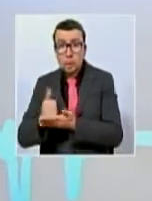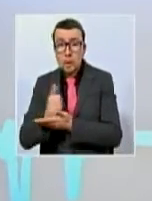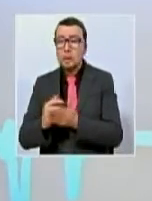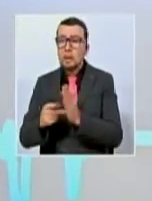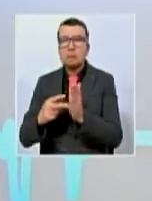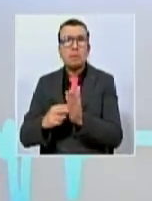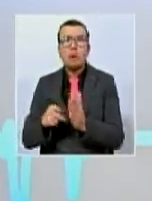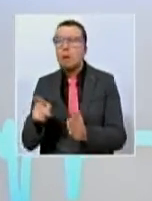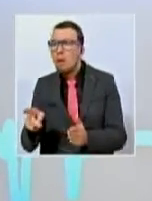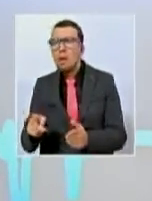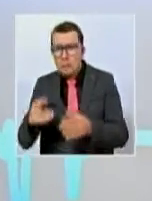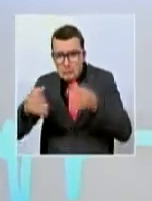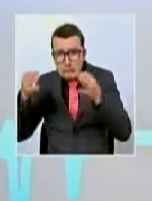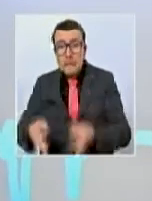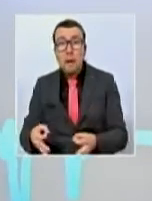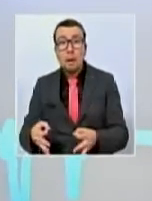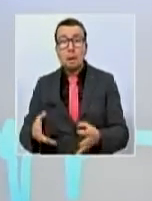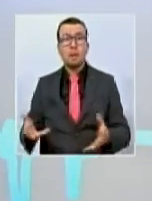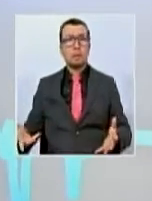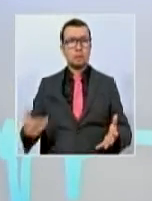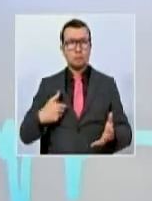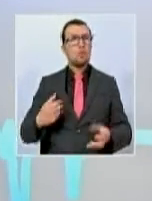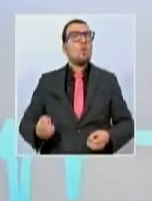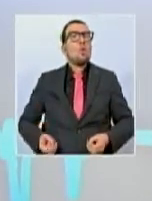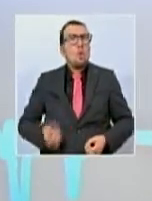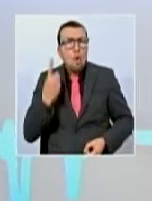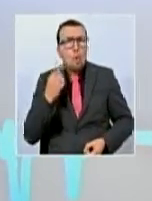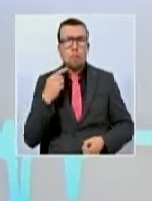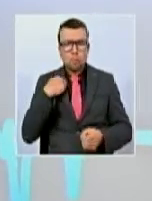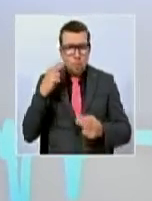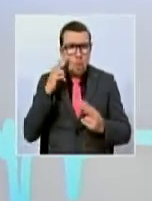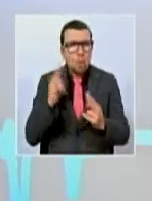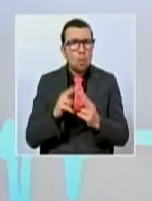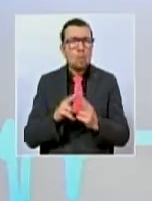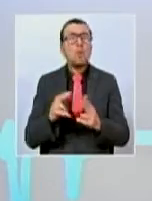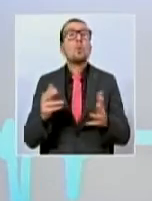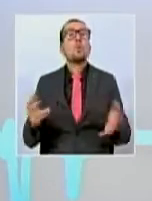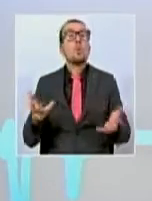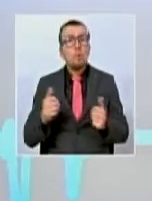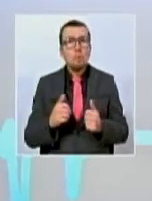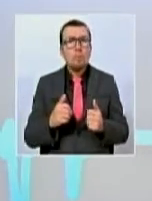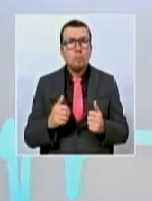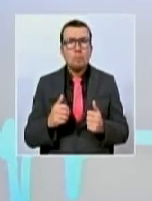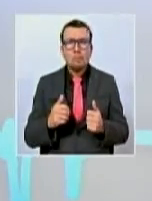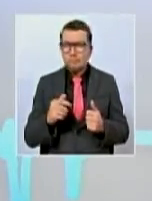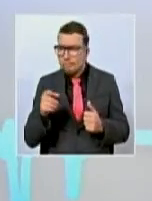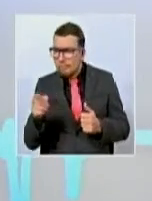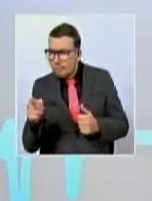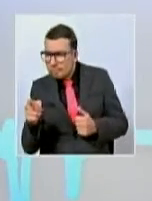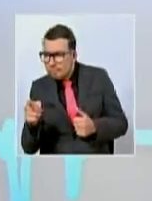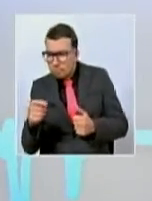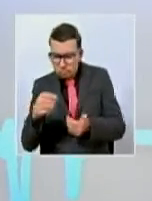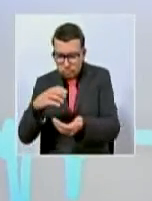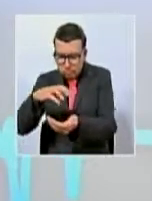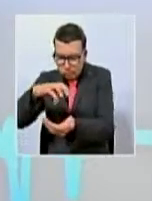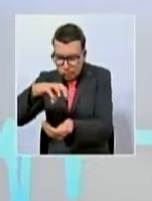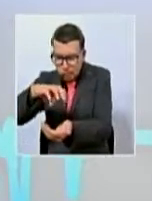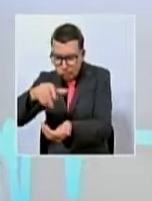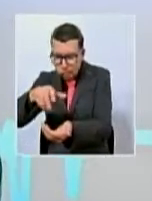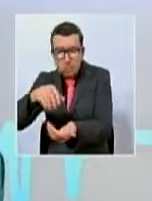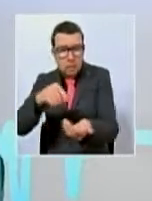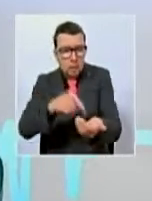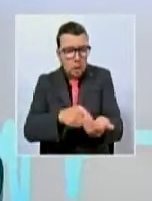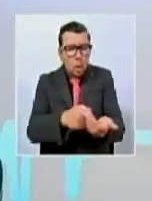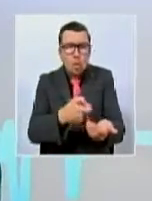Doctora, ¿cómo podemos nosotros empezar a conocer y a identificar si un producto realmente que tenemos para,